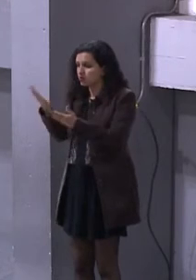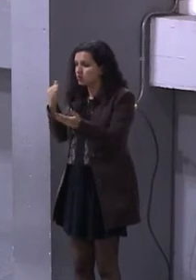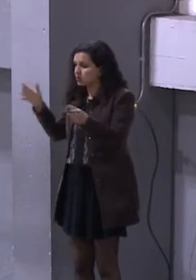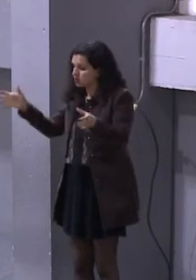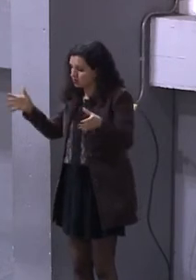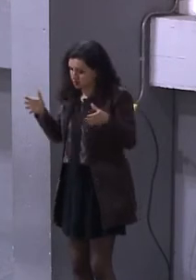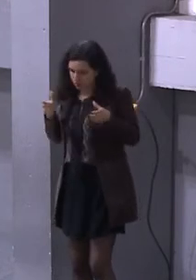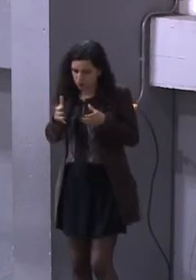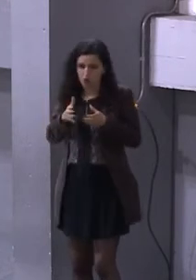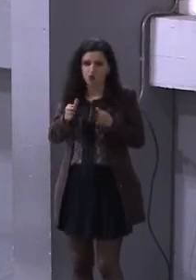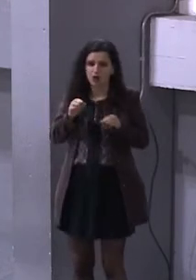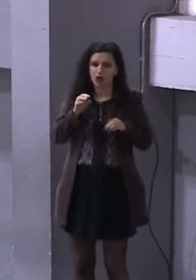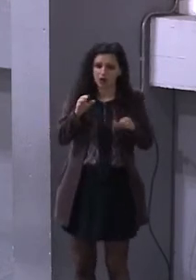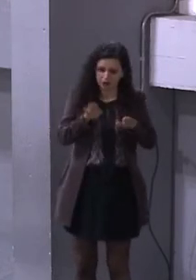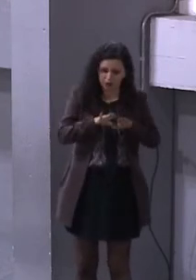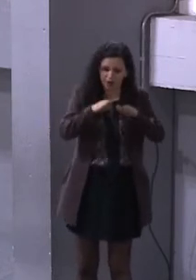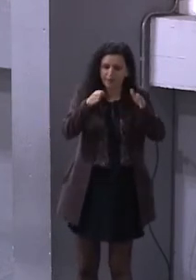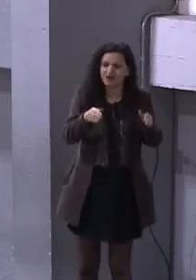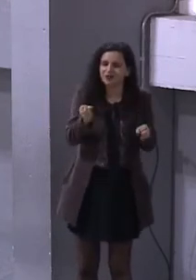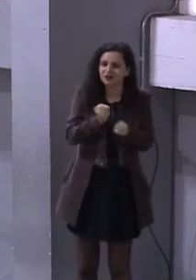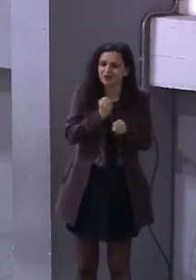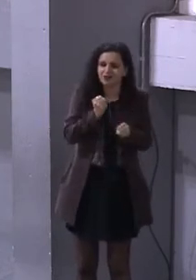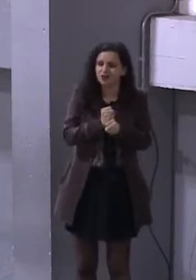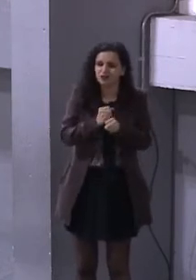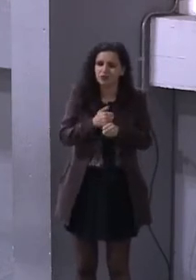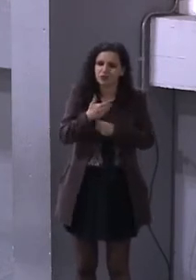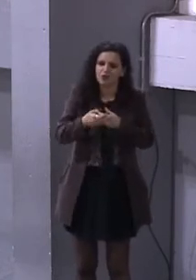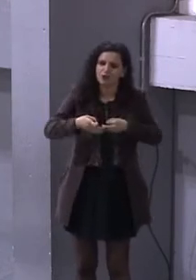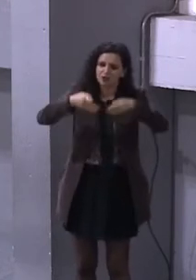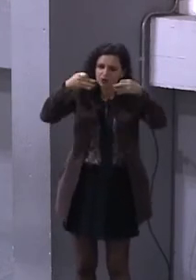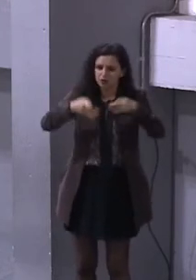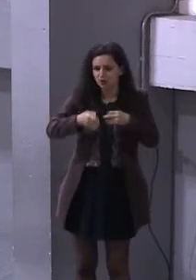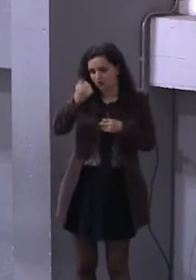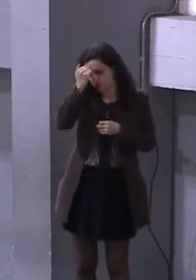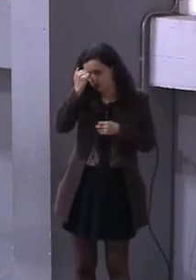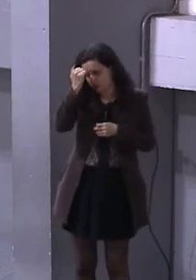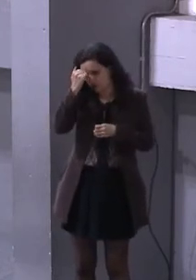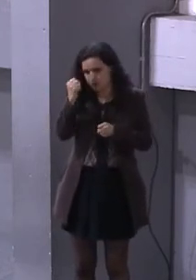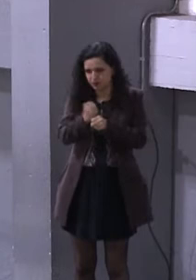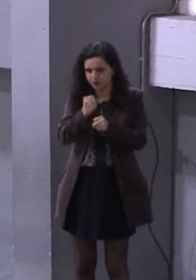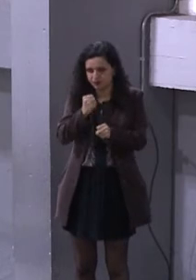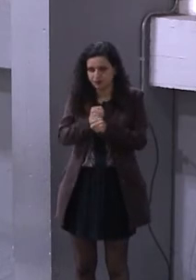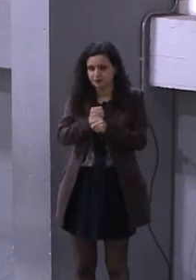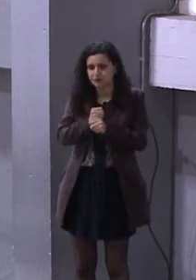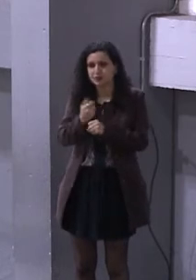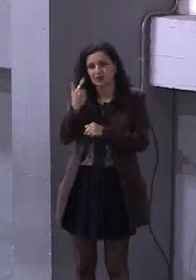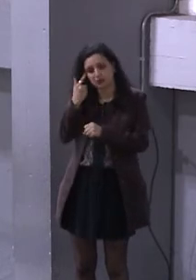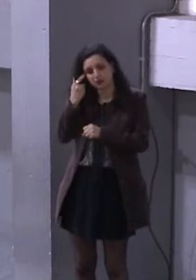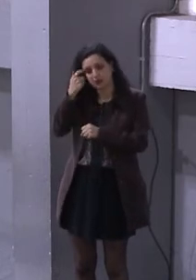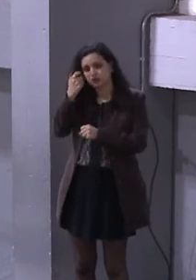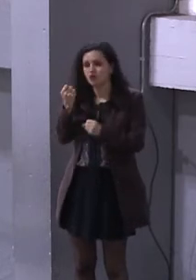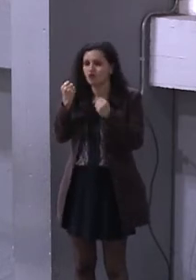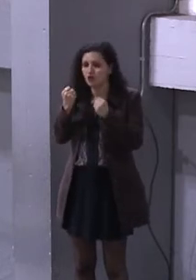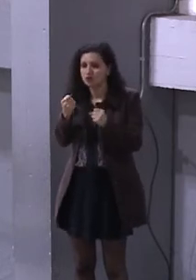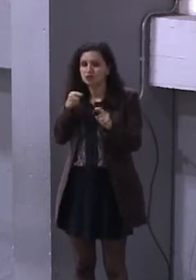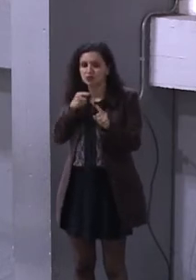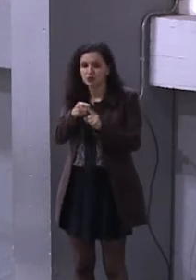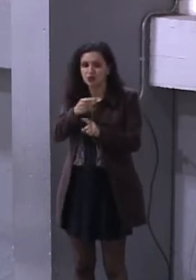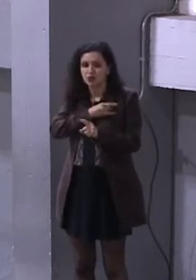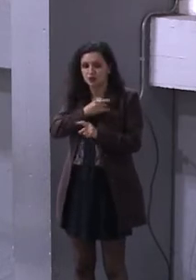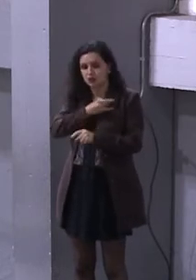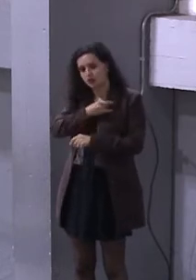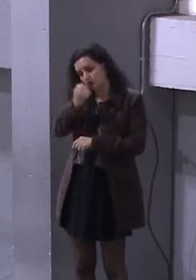construir una mesa de trabajo sobre la formalización laboral docente. Uno de los grandes retos que enfrenta actualmente la